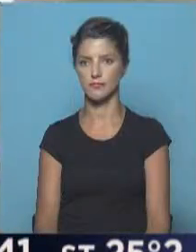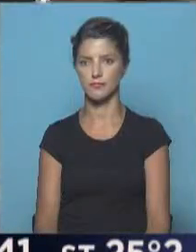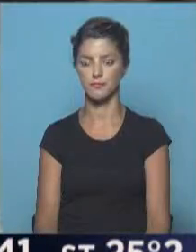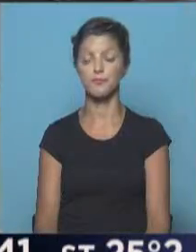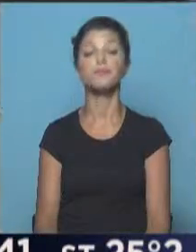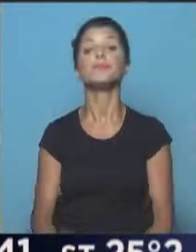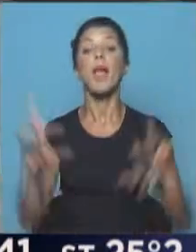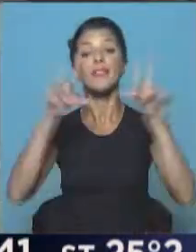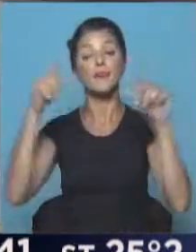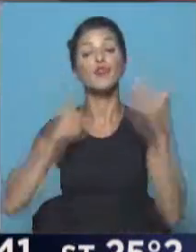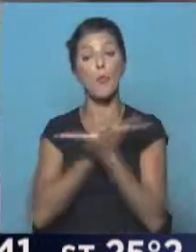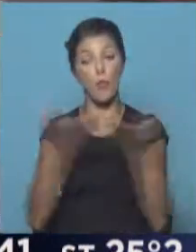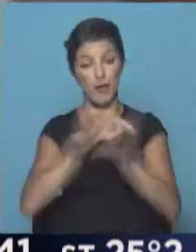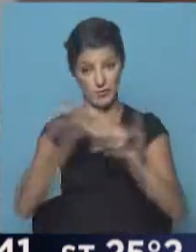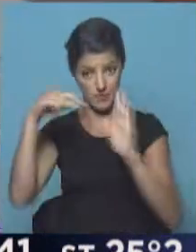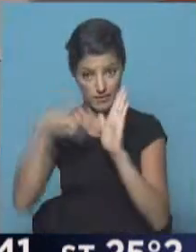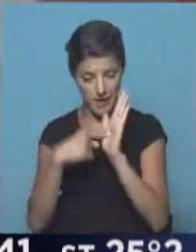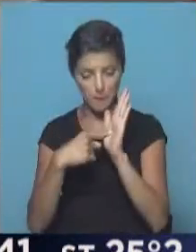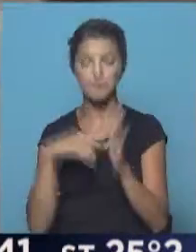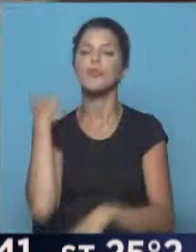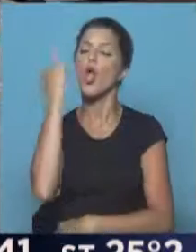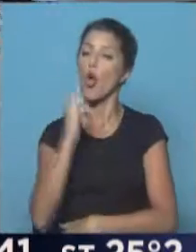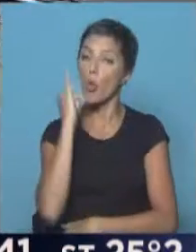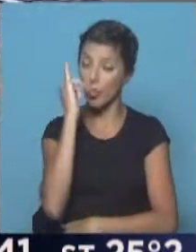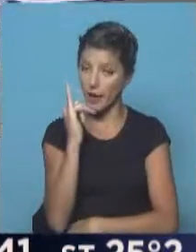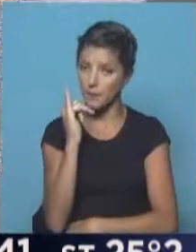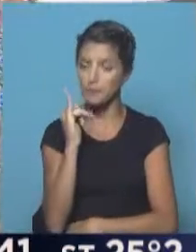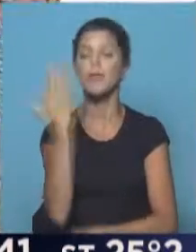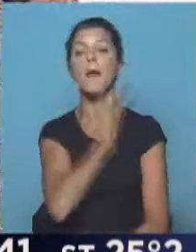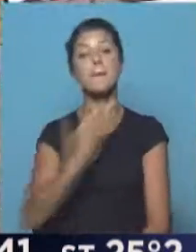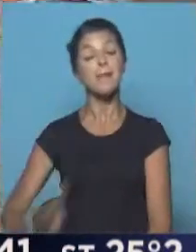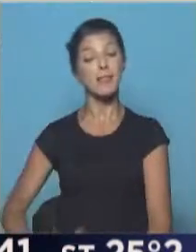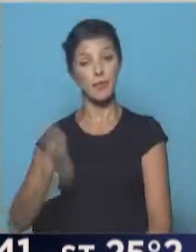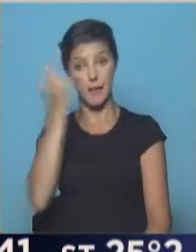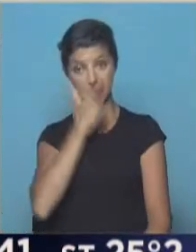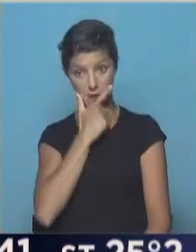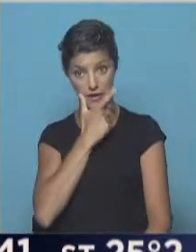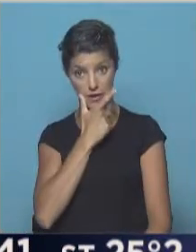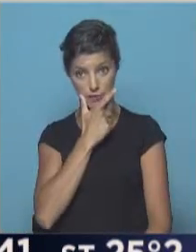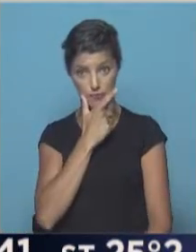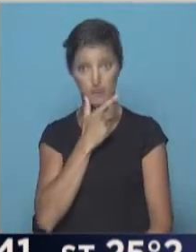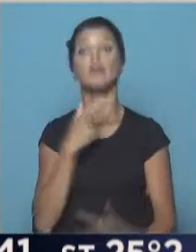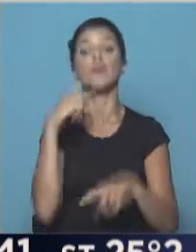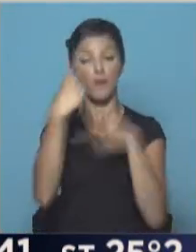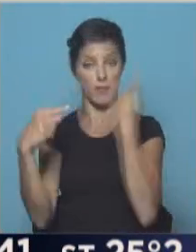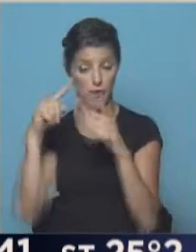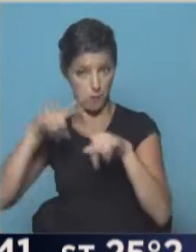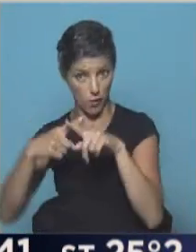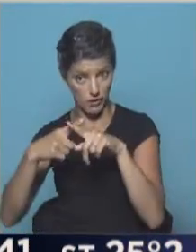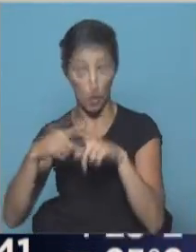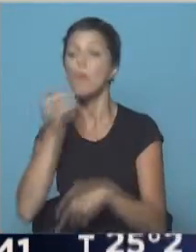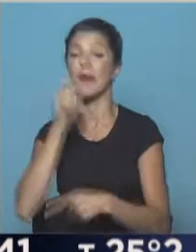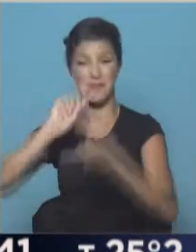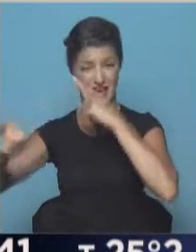En el Noticentral de la Televisión Pública vamos a comentarles ahora que también el presidente Mauricio Macri y varios de sus funcionarios, como la canciller